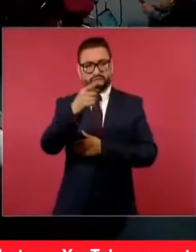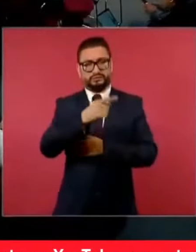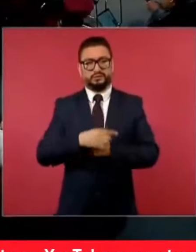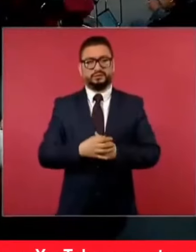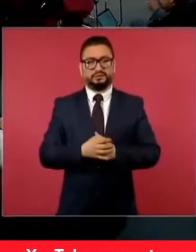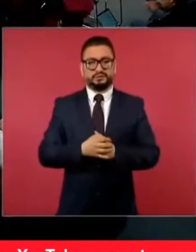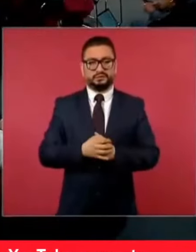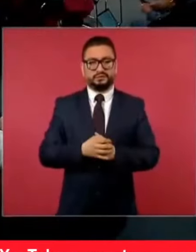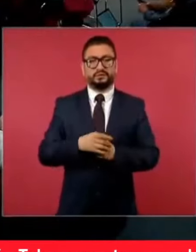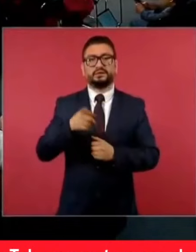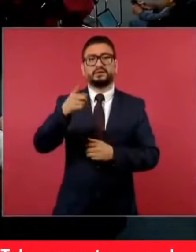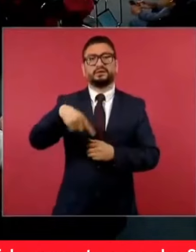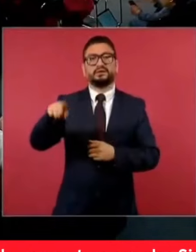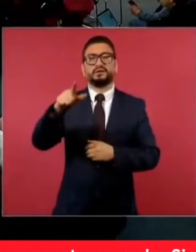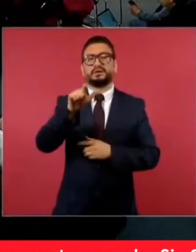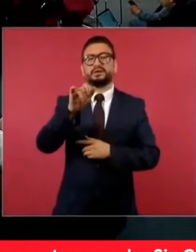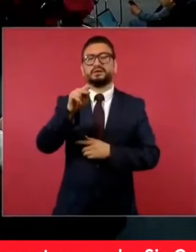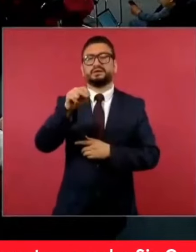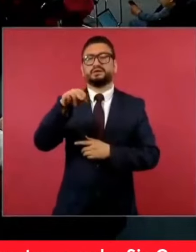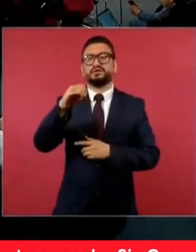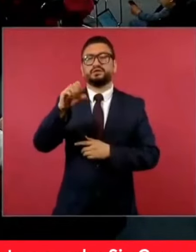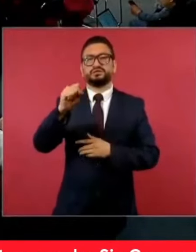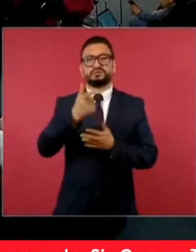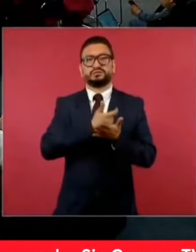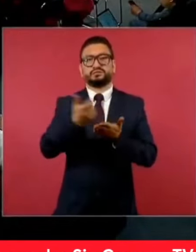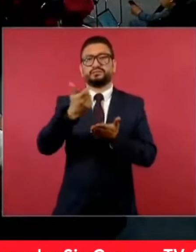de a los que les paga Latinos.